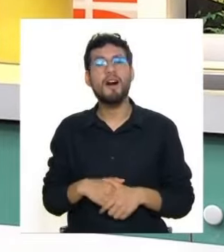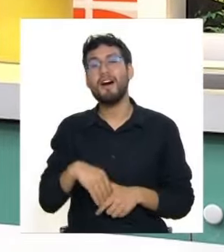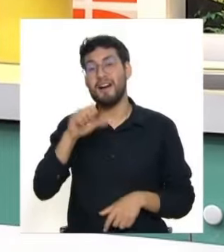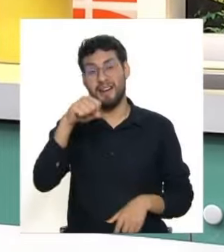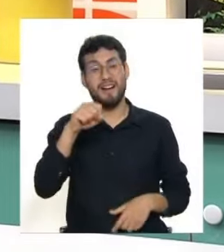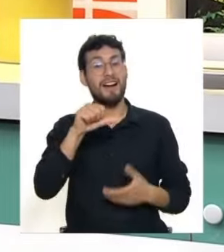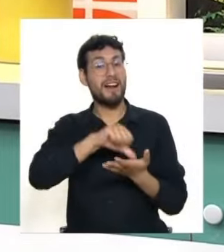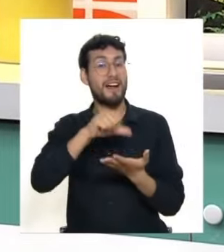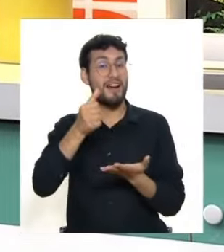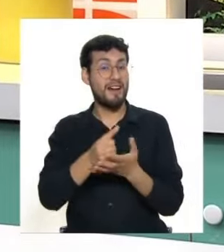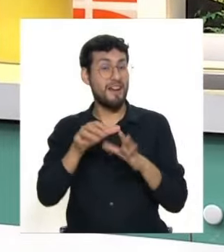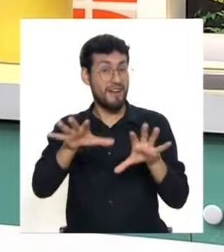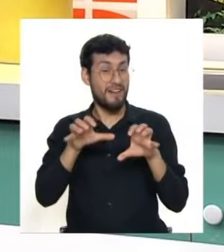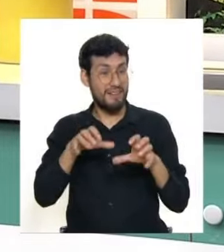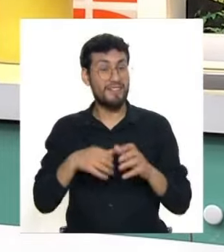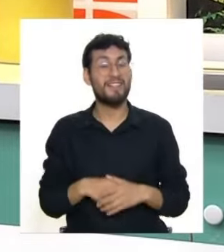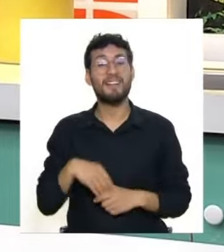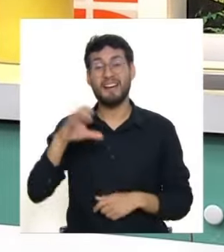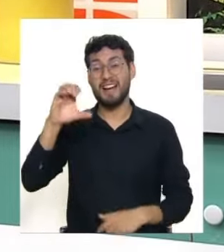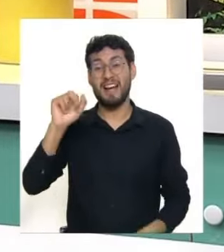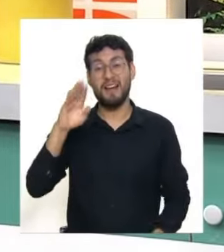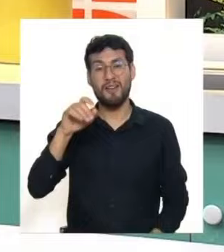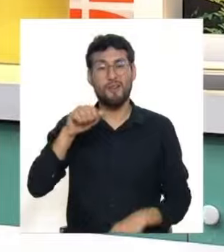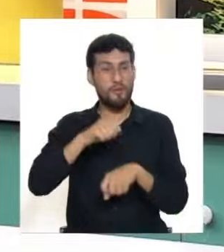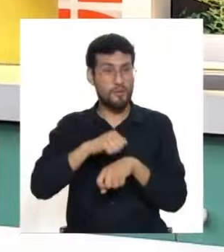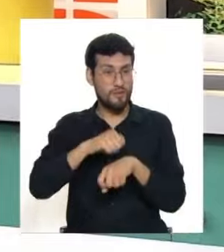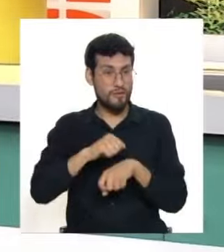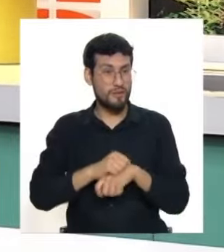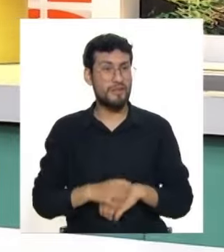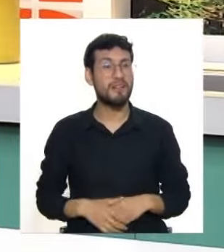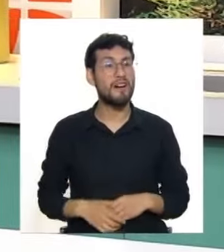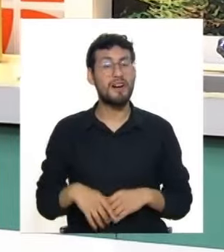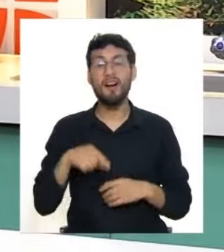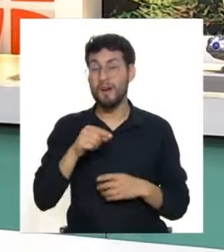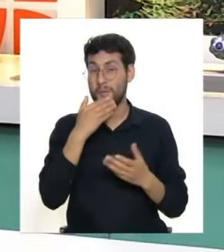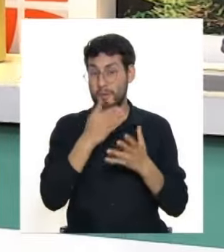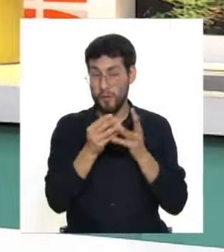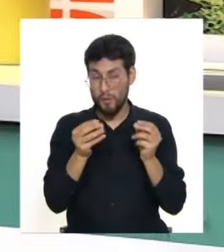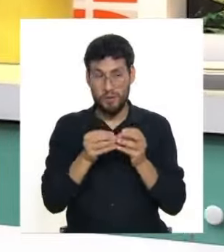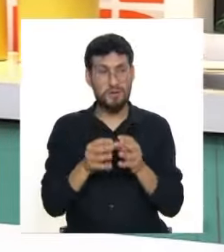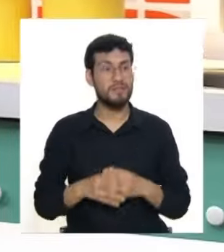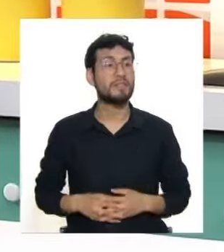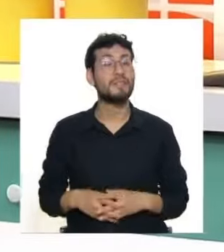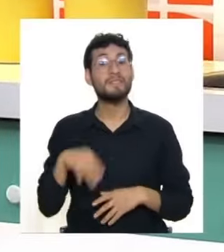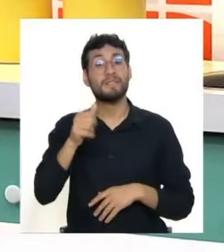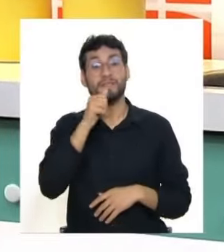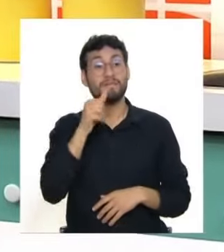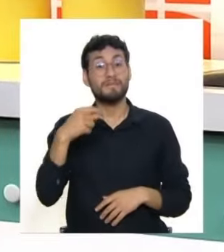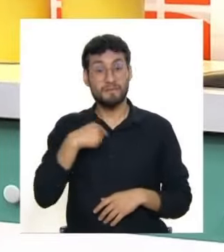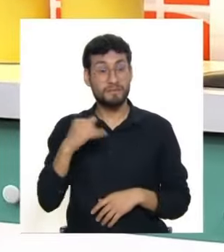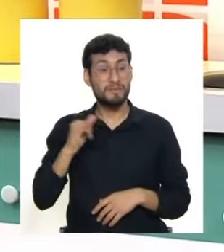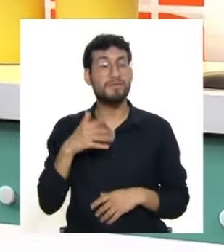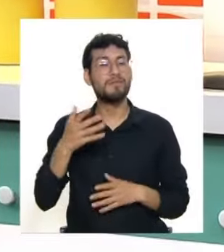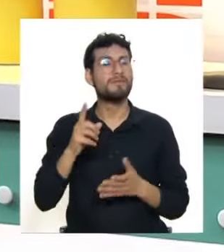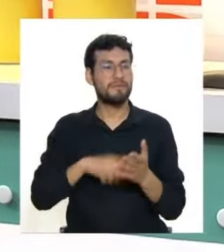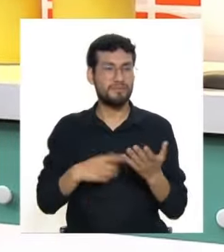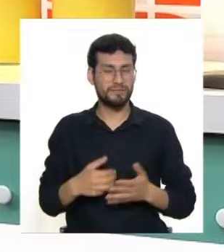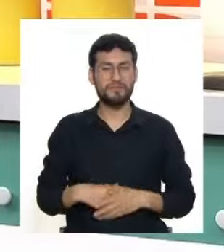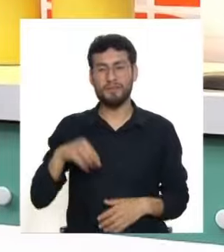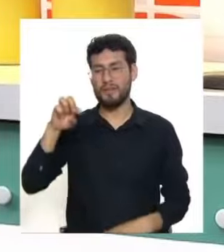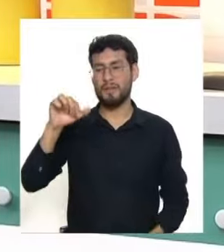Claro, el arroz frío, el carbohidrato, se pone más durito. Y no te engorda. Por eso está más graneadito. Sí. Ahora, el secreto para mí también es echarle